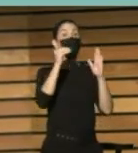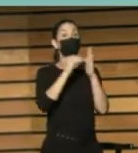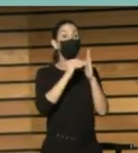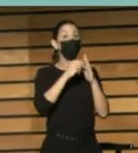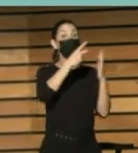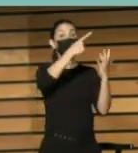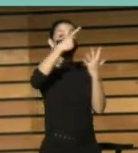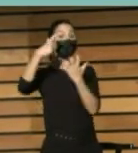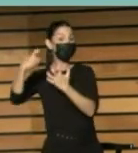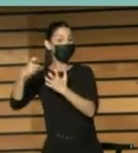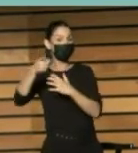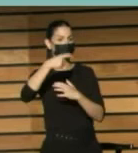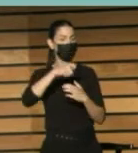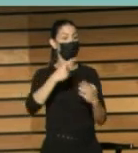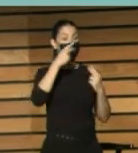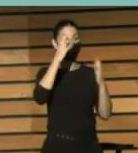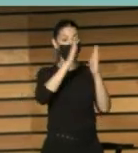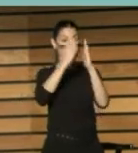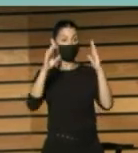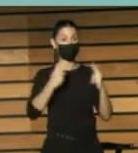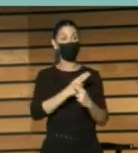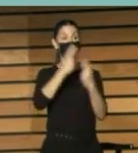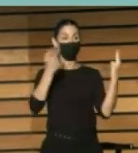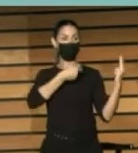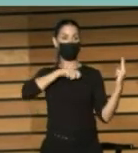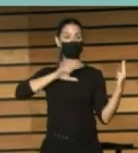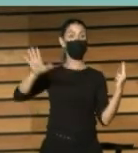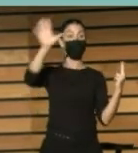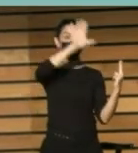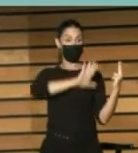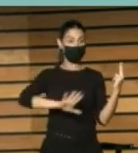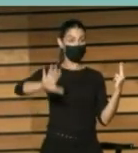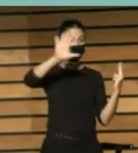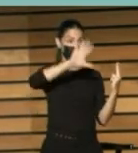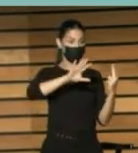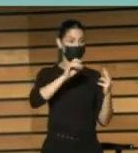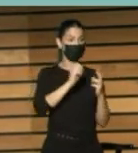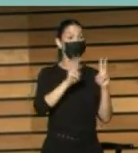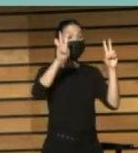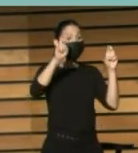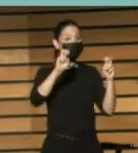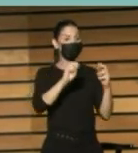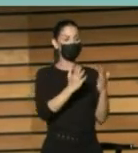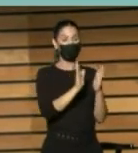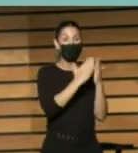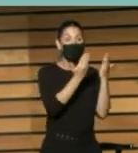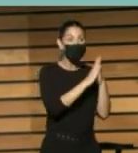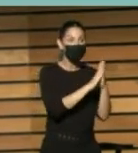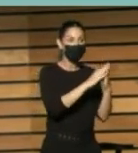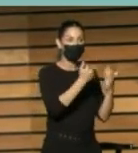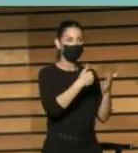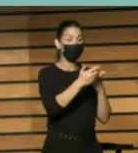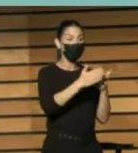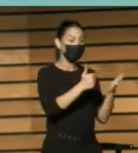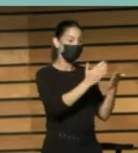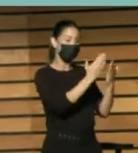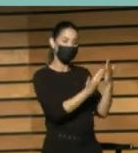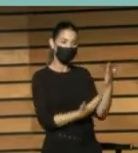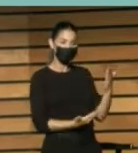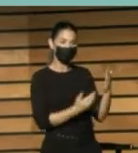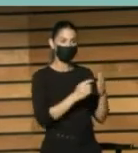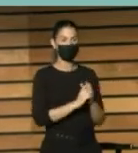4.600. El papel como elementos insustituibles de cohesión, no solo social,